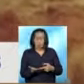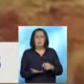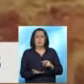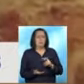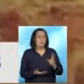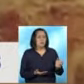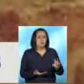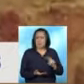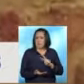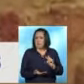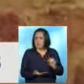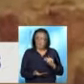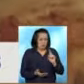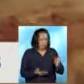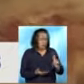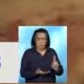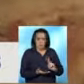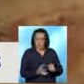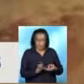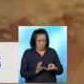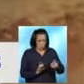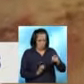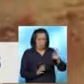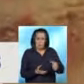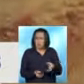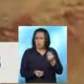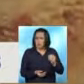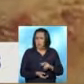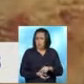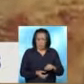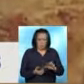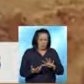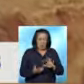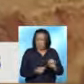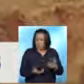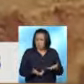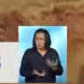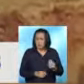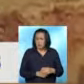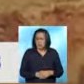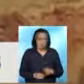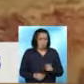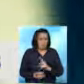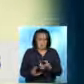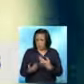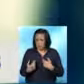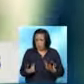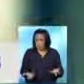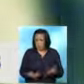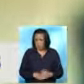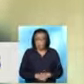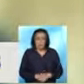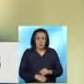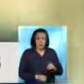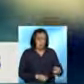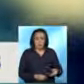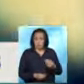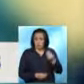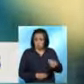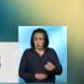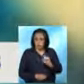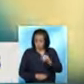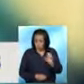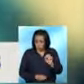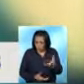dije, señor, no ha subido pasaje, porque vas a cobrar 20, 80 centavos. No me contestó. El anciano le entregó un sol